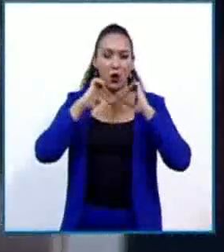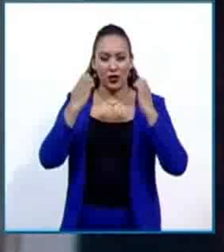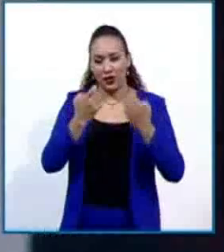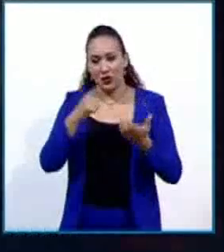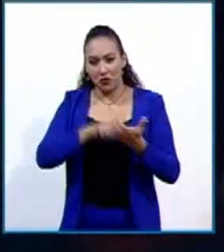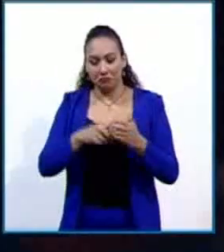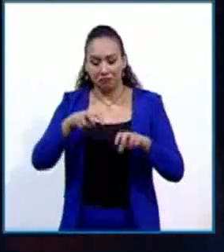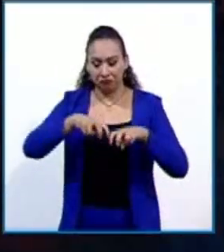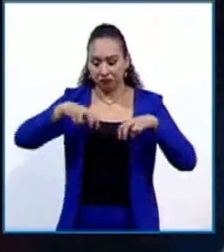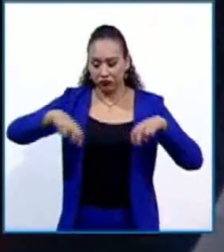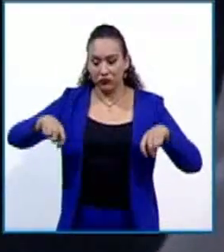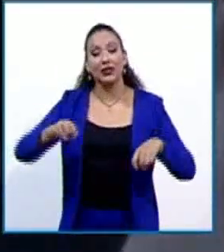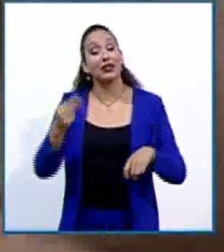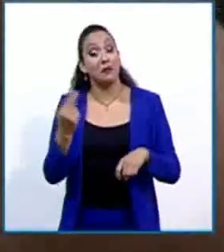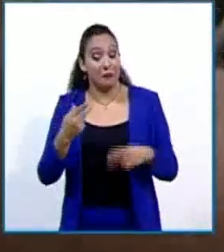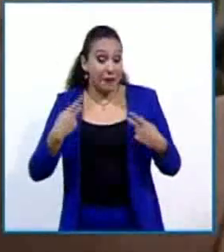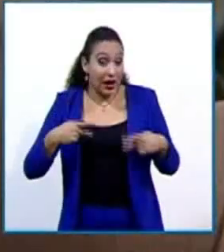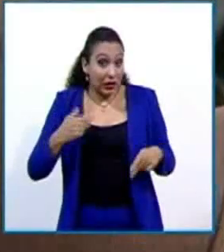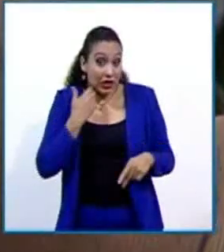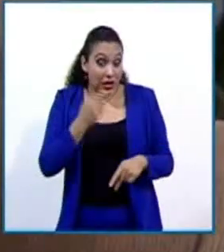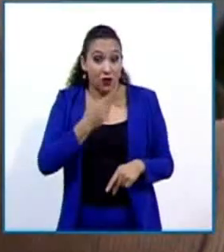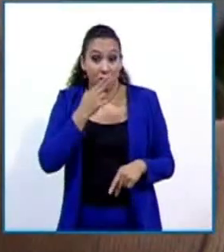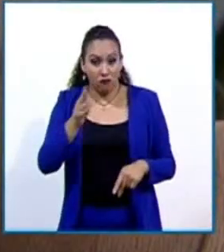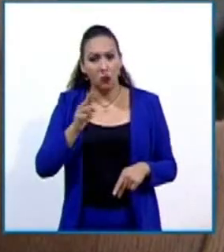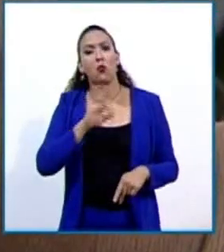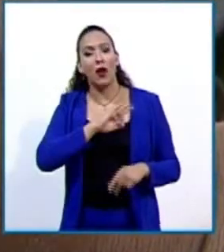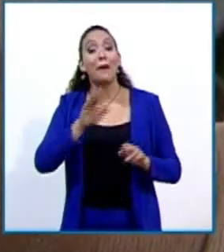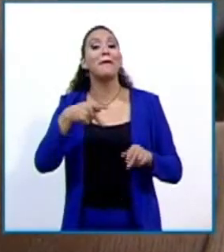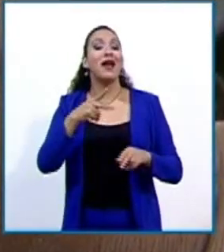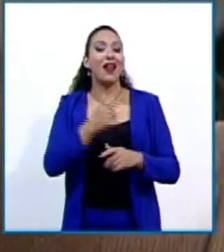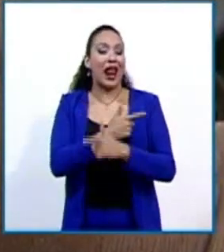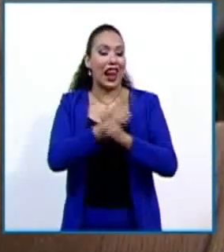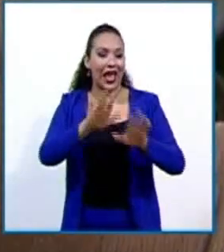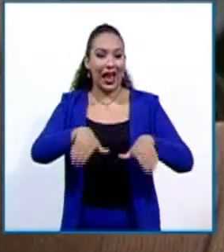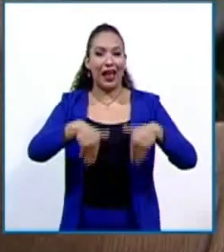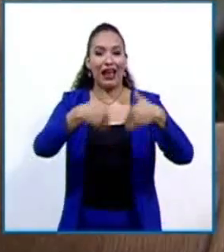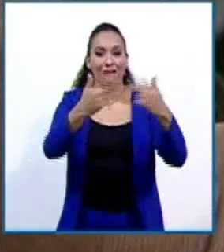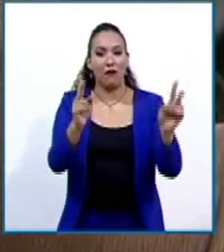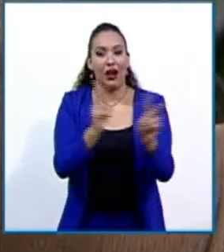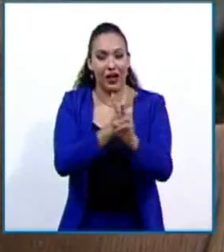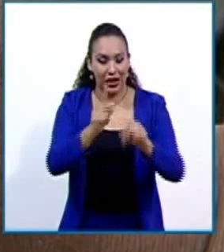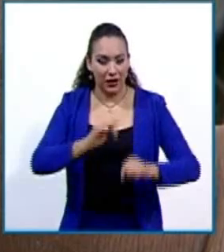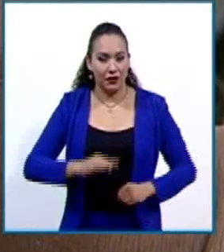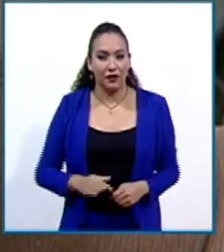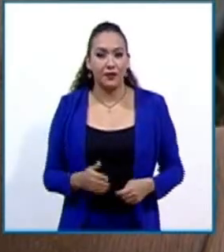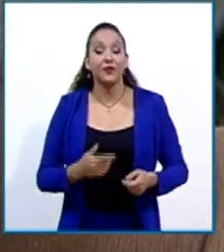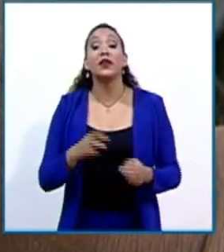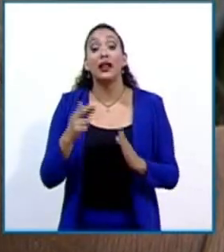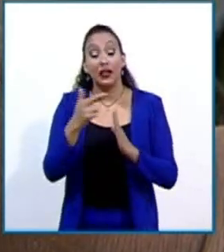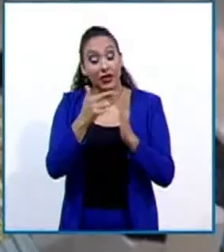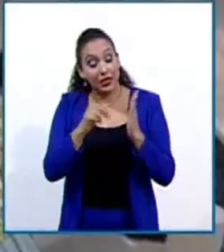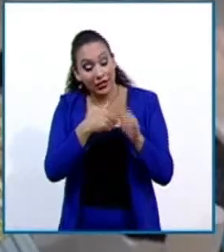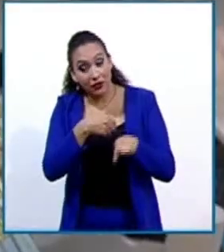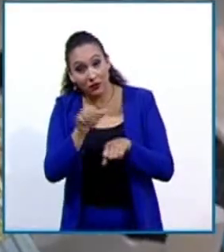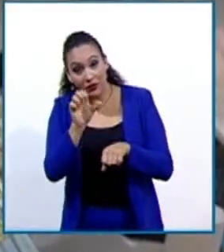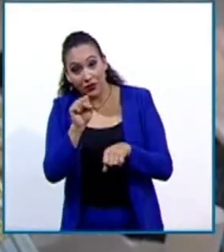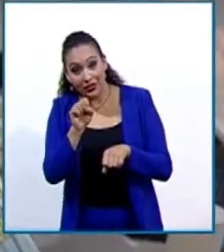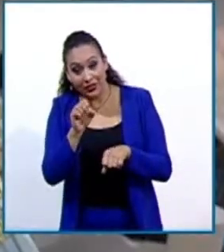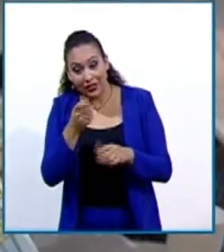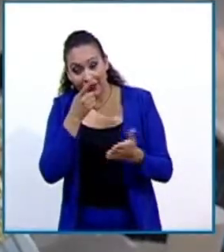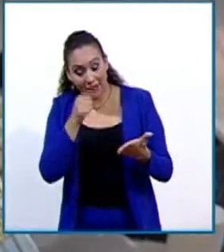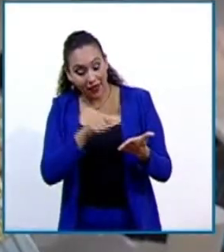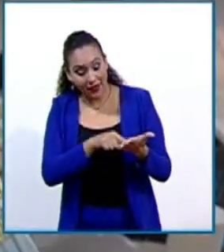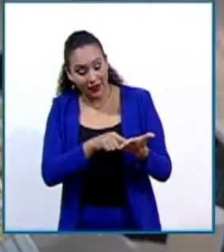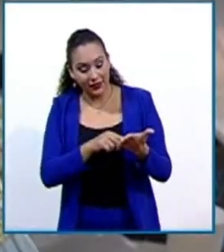únicamente en espacios libres sin ninguna otra limitación, por lo que el artículo 60 del reglamento incorporó una prohibición